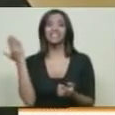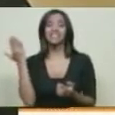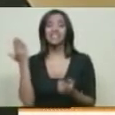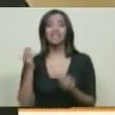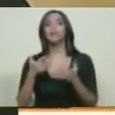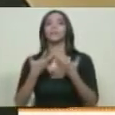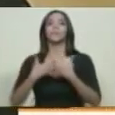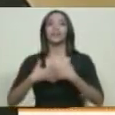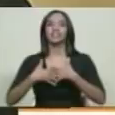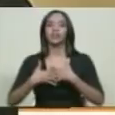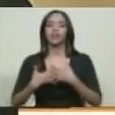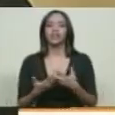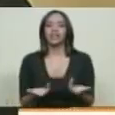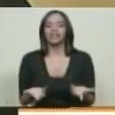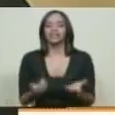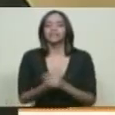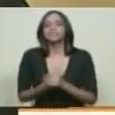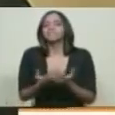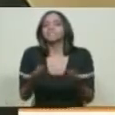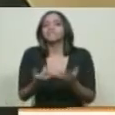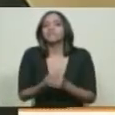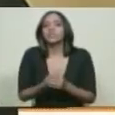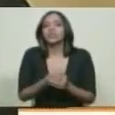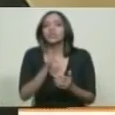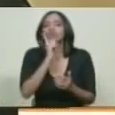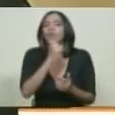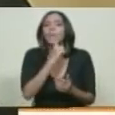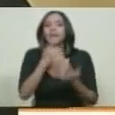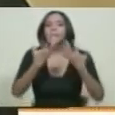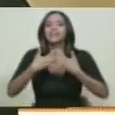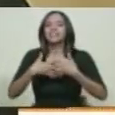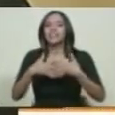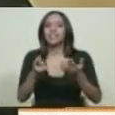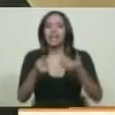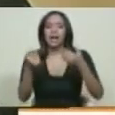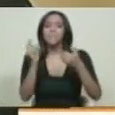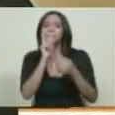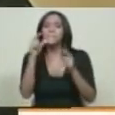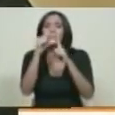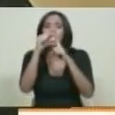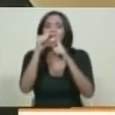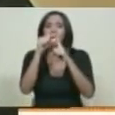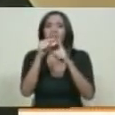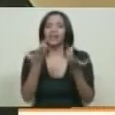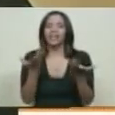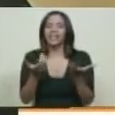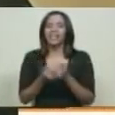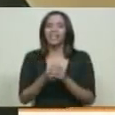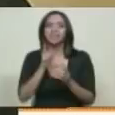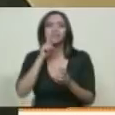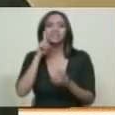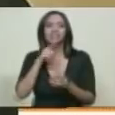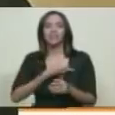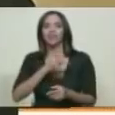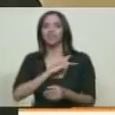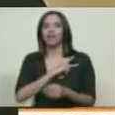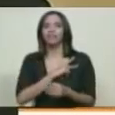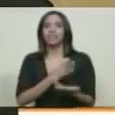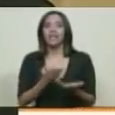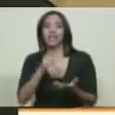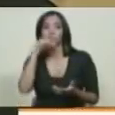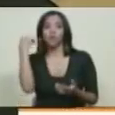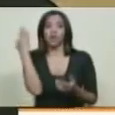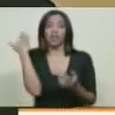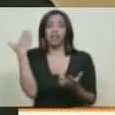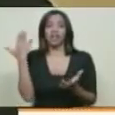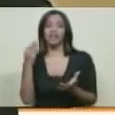además ni siquiera es, o sea, se puede llamar empresarial, pero no es verdad, es una oligarquía financiera, ¿eh? Es una oligarquía de la banca segundo